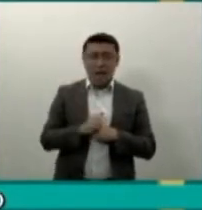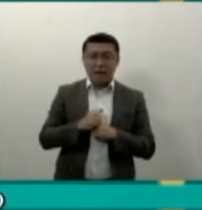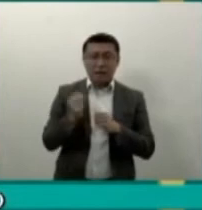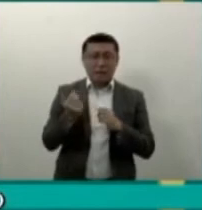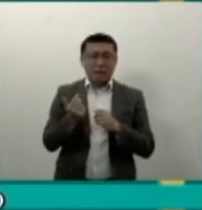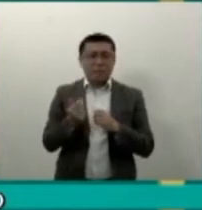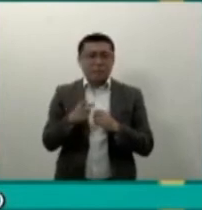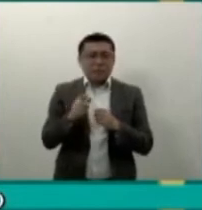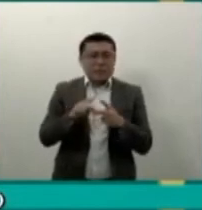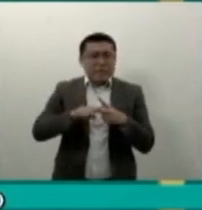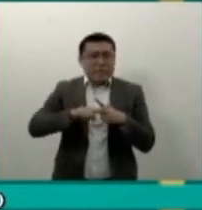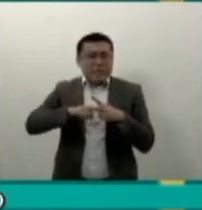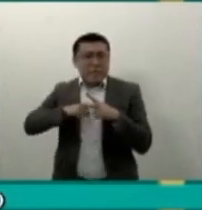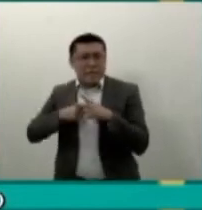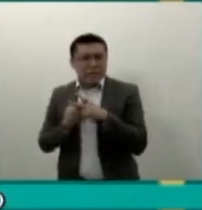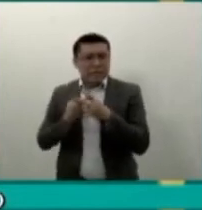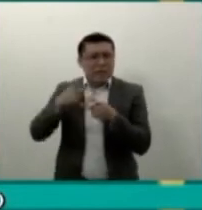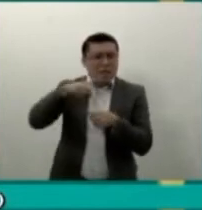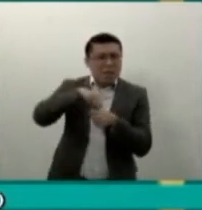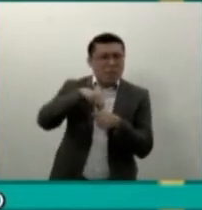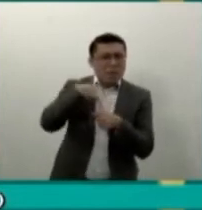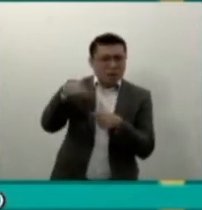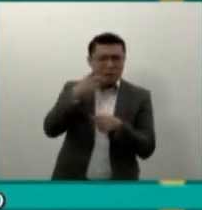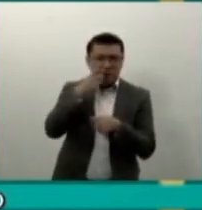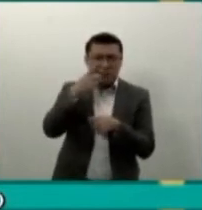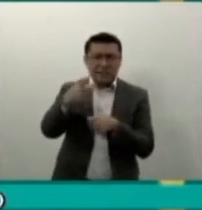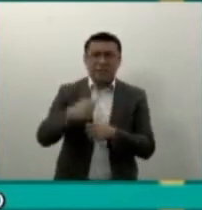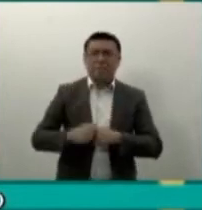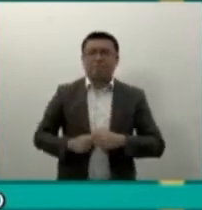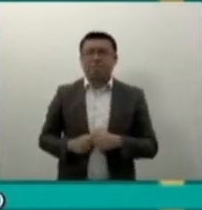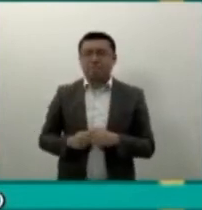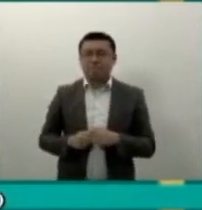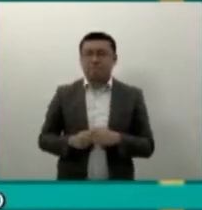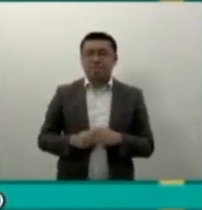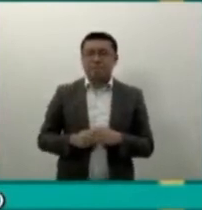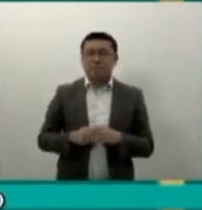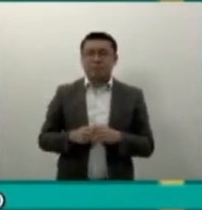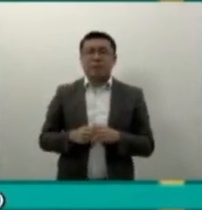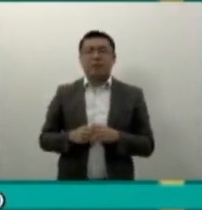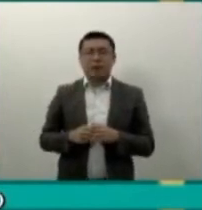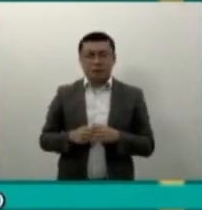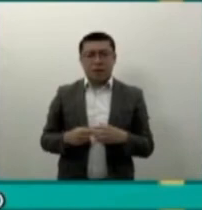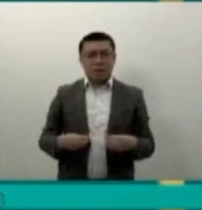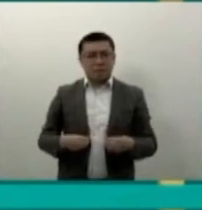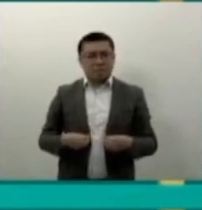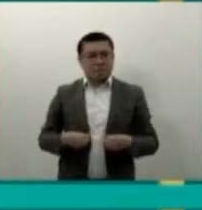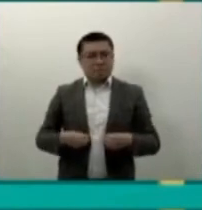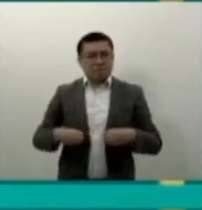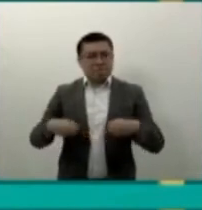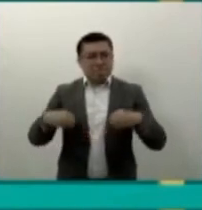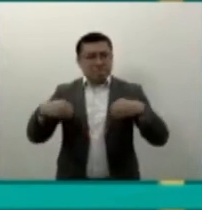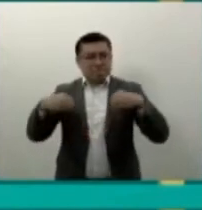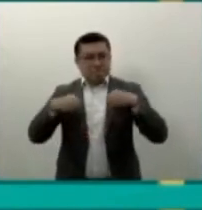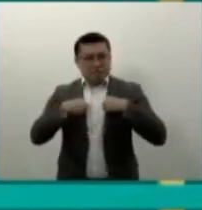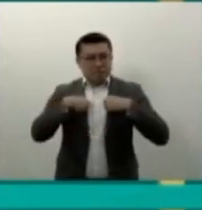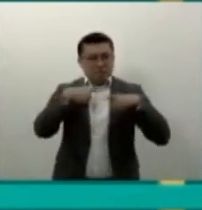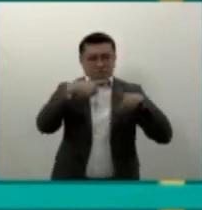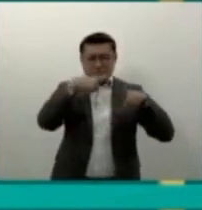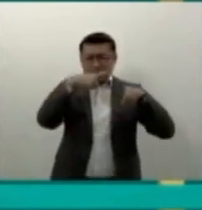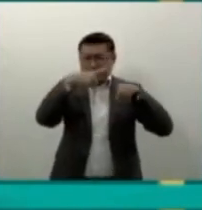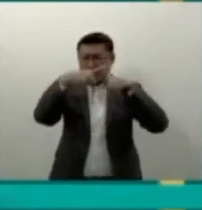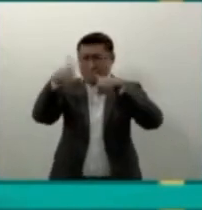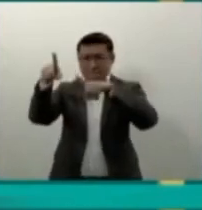democracia en nuestro país. Cito: "Viva la discrepancia porque es lo mejor para